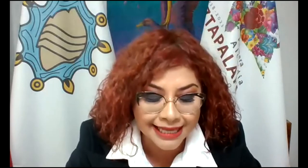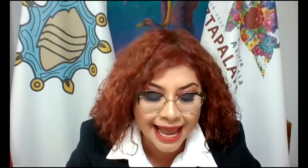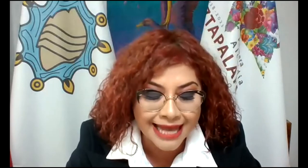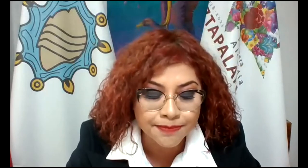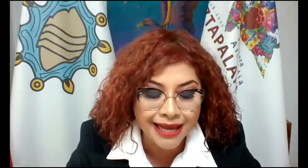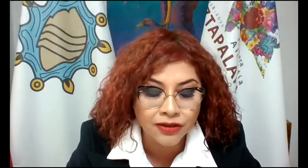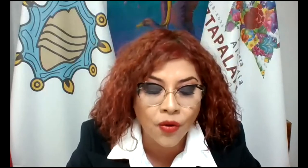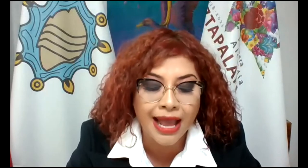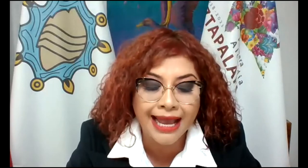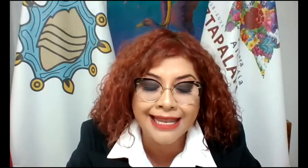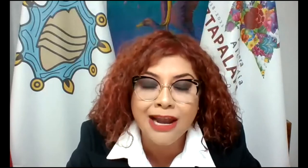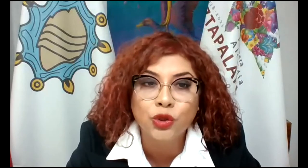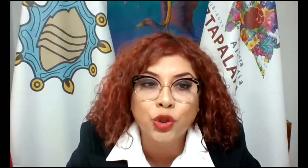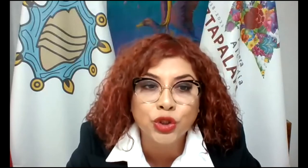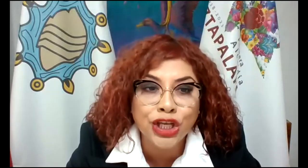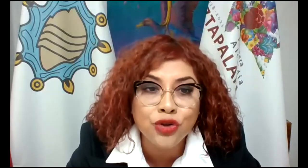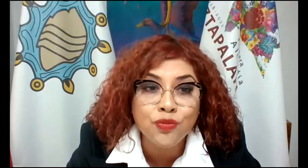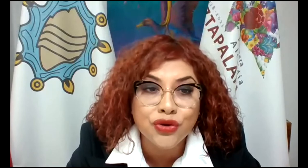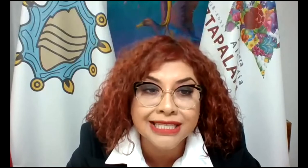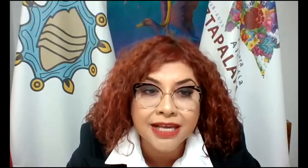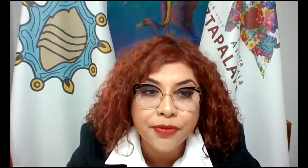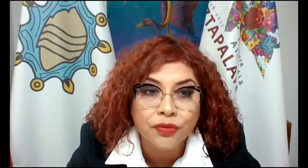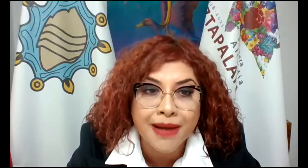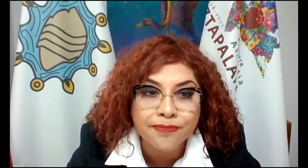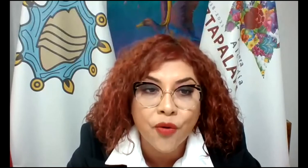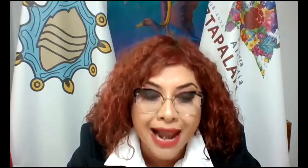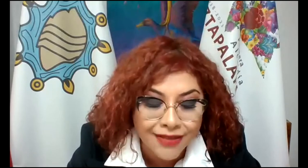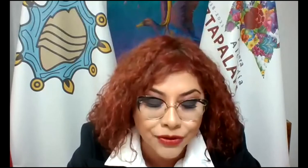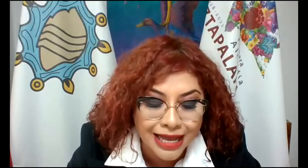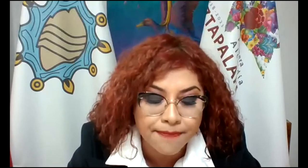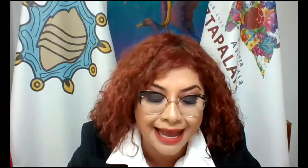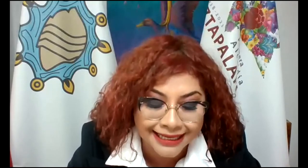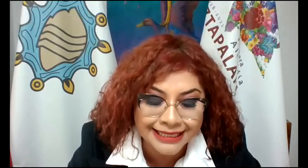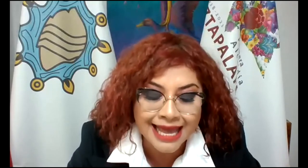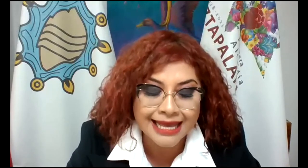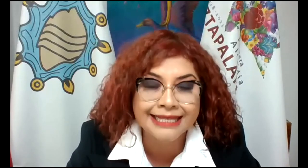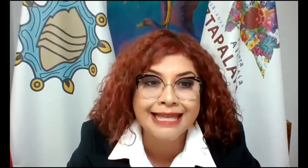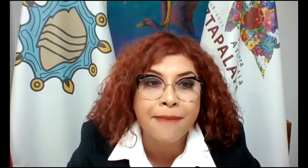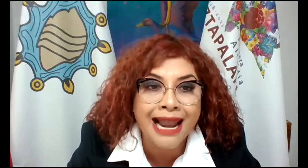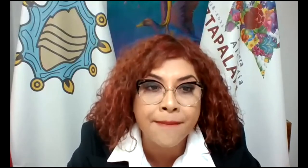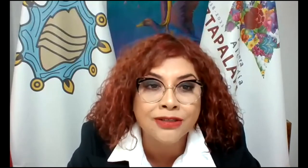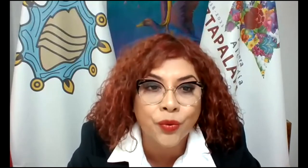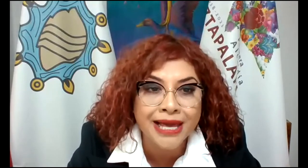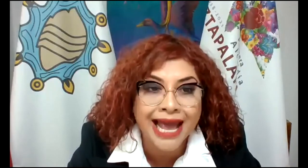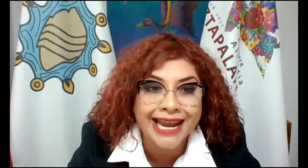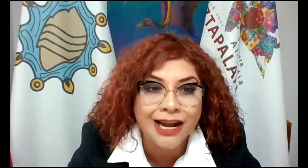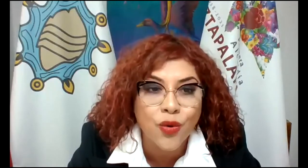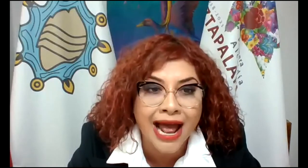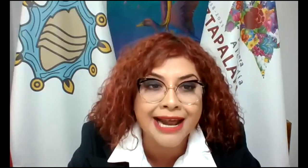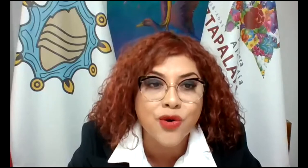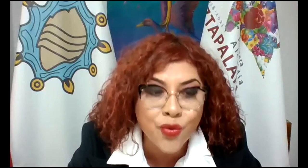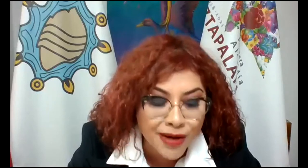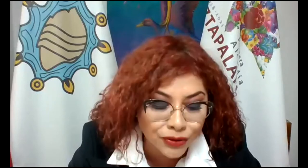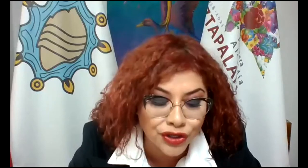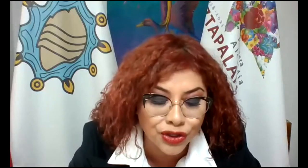bajo ese aspecto, de los 200 municipios más poblados del país, Iztapalapa se ubica en el